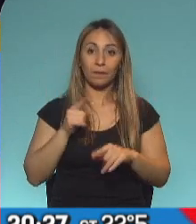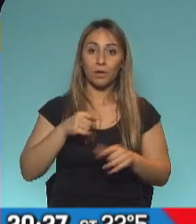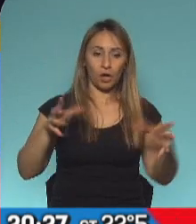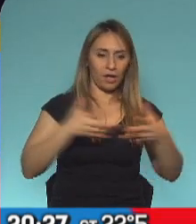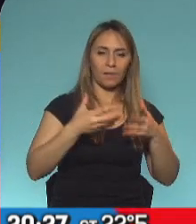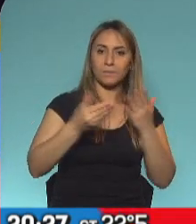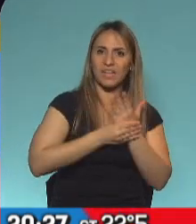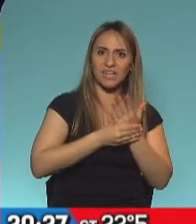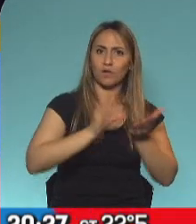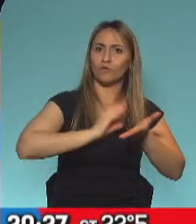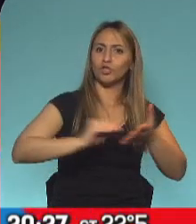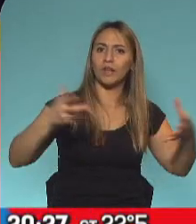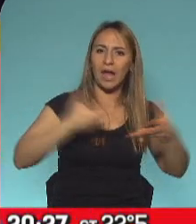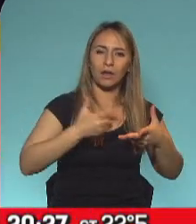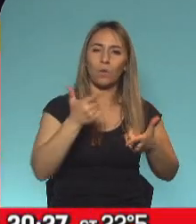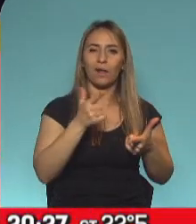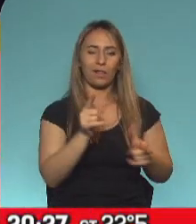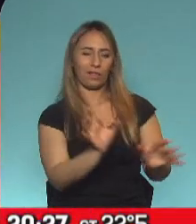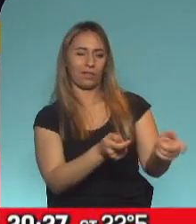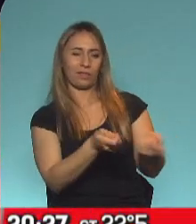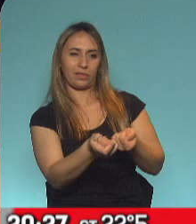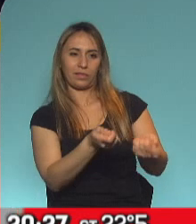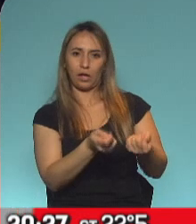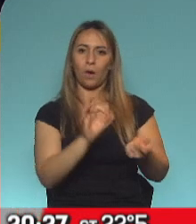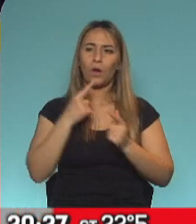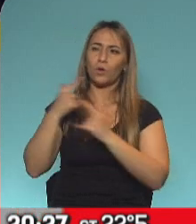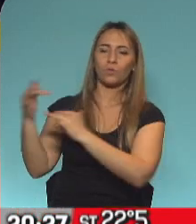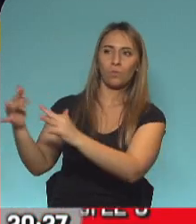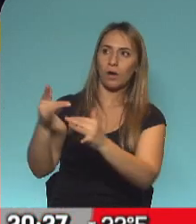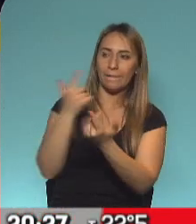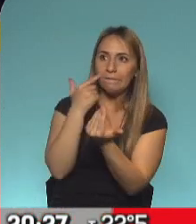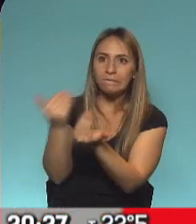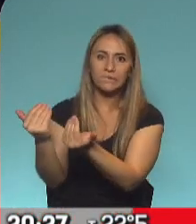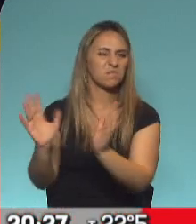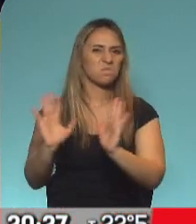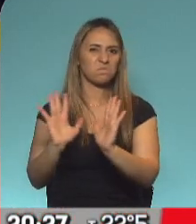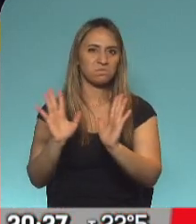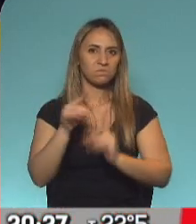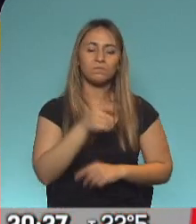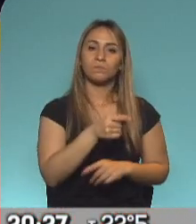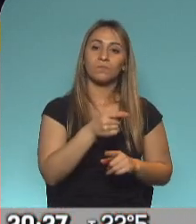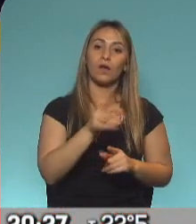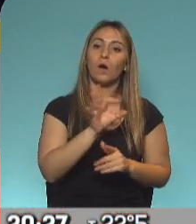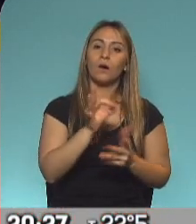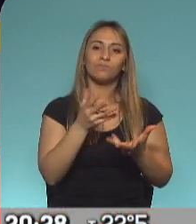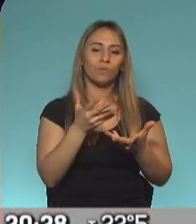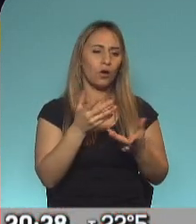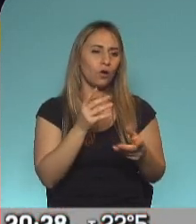no está especulando ni está siguiendo los rumores o orientando su práctica